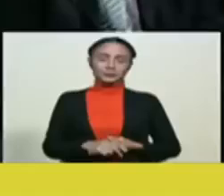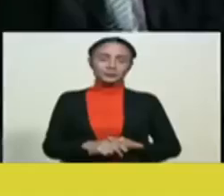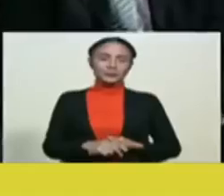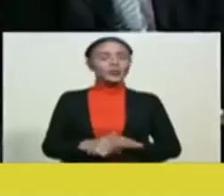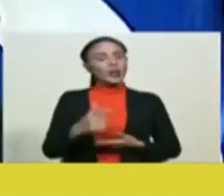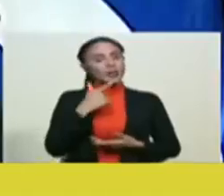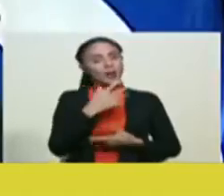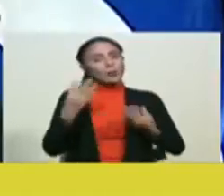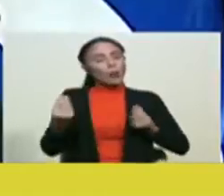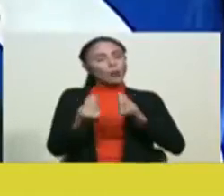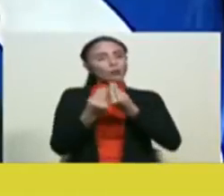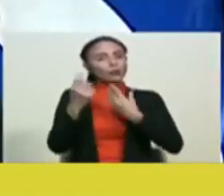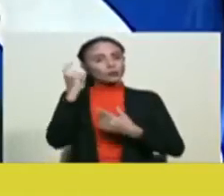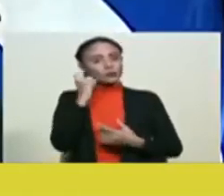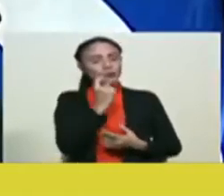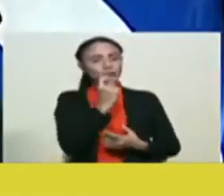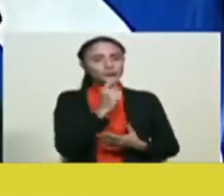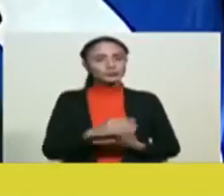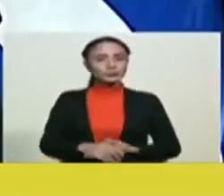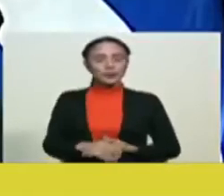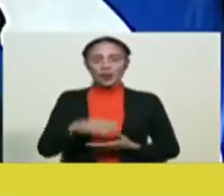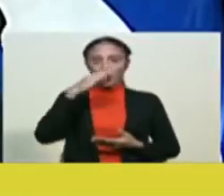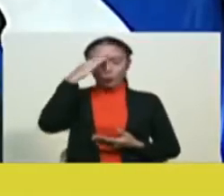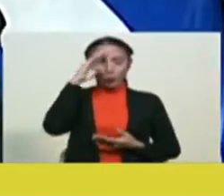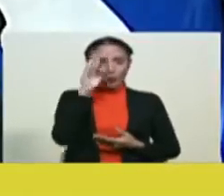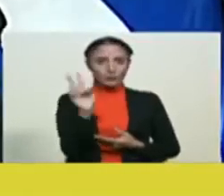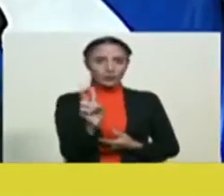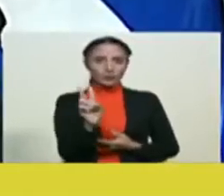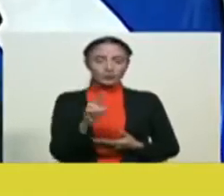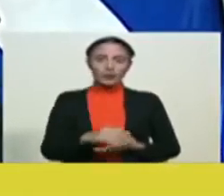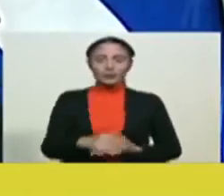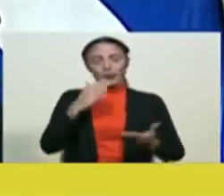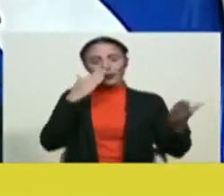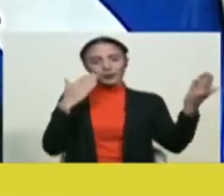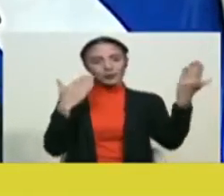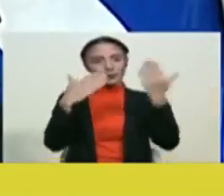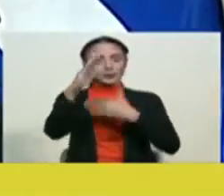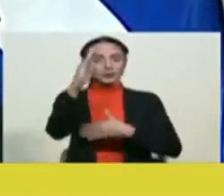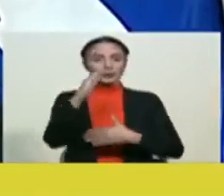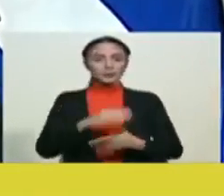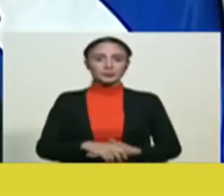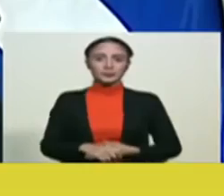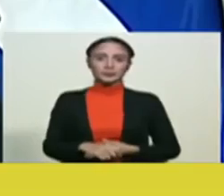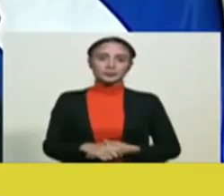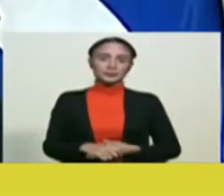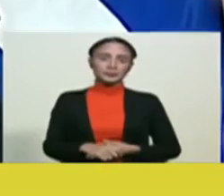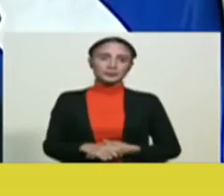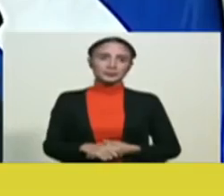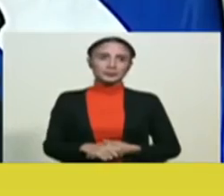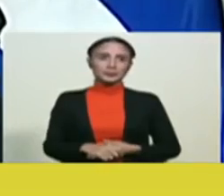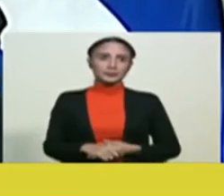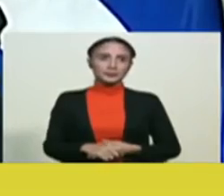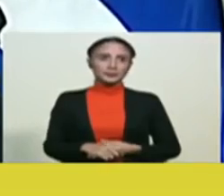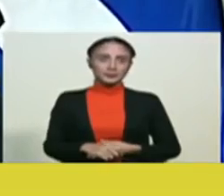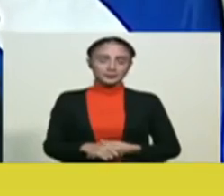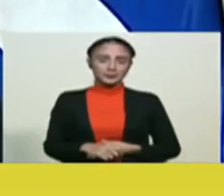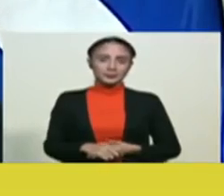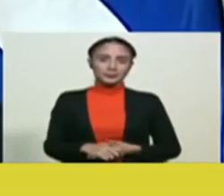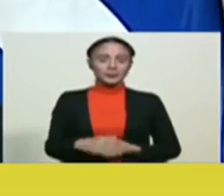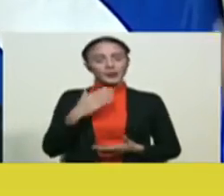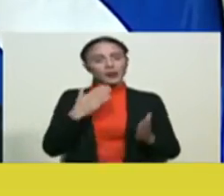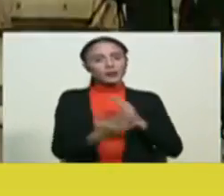digamos con el ché de nuestro corazón cuba-venezuela hasta la victoria siempre venceremos